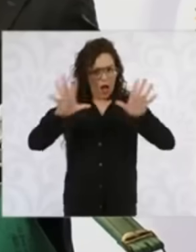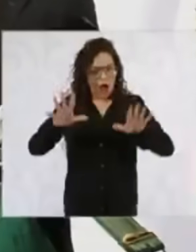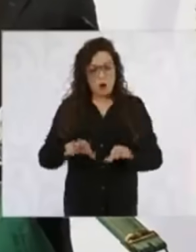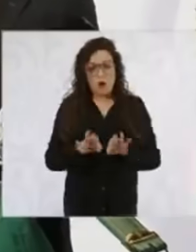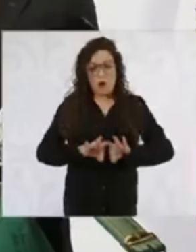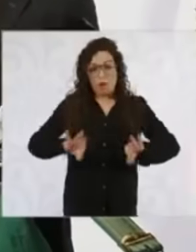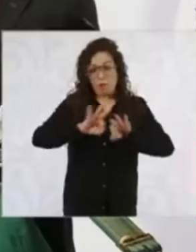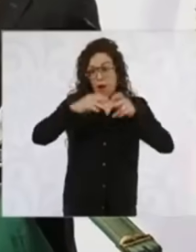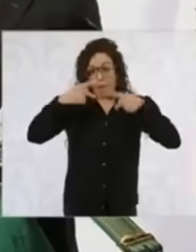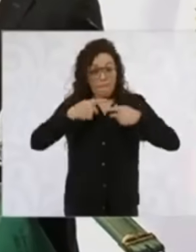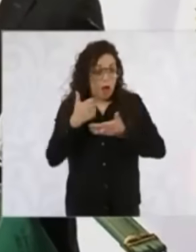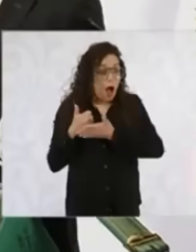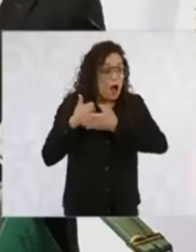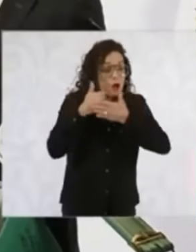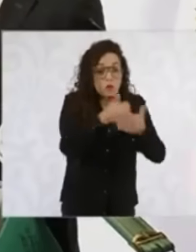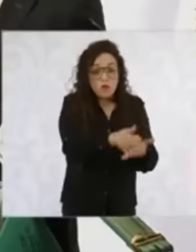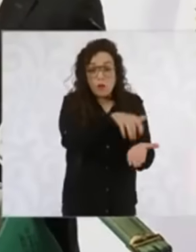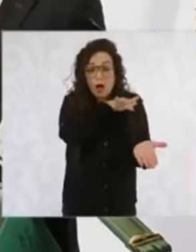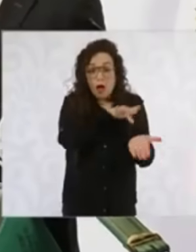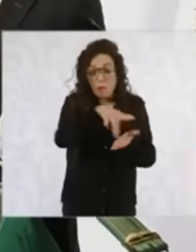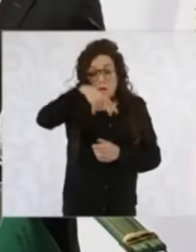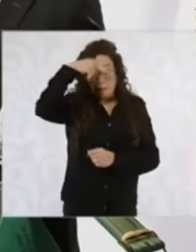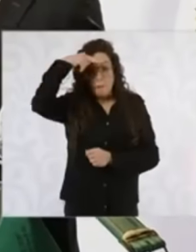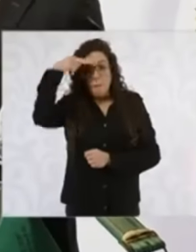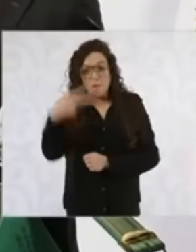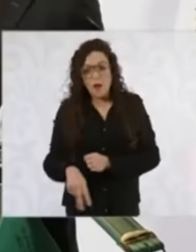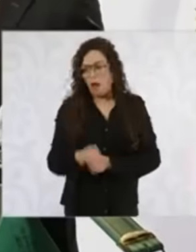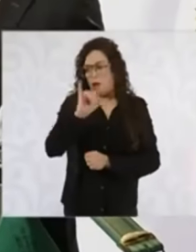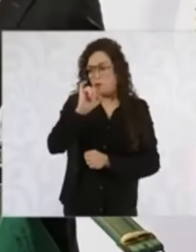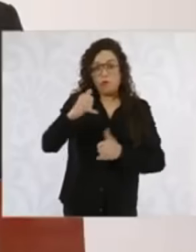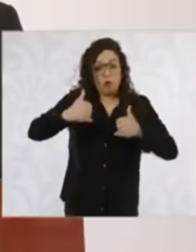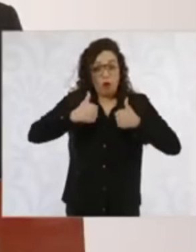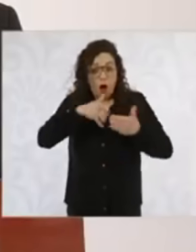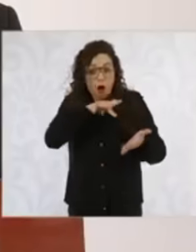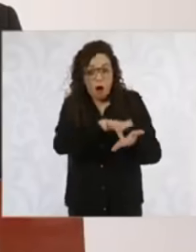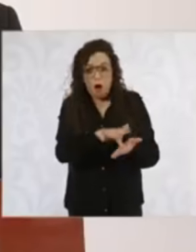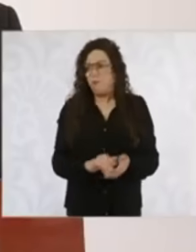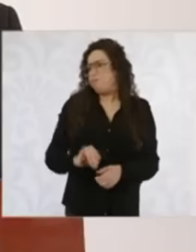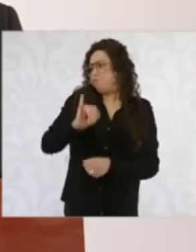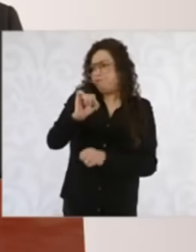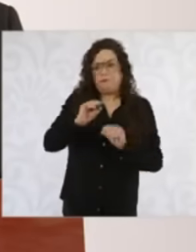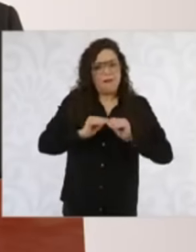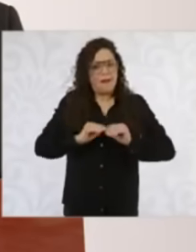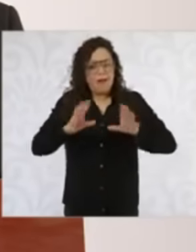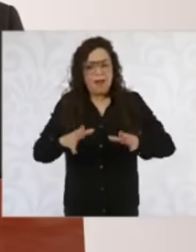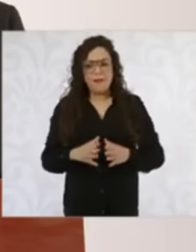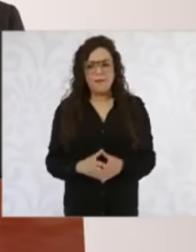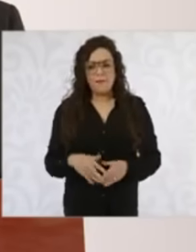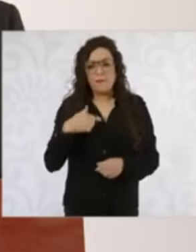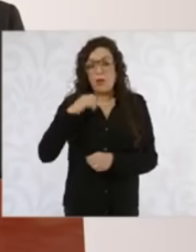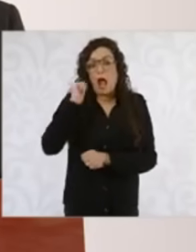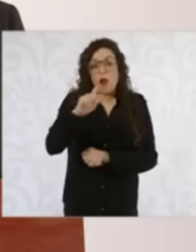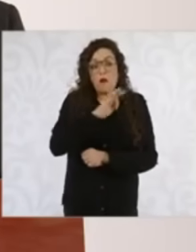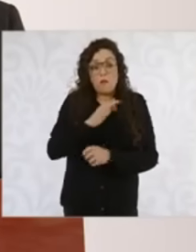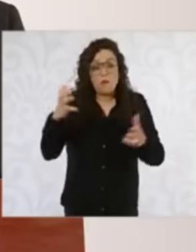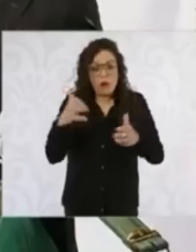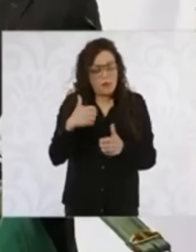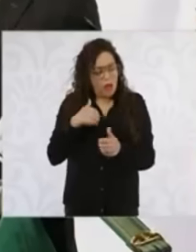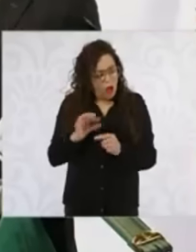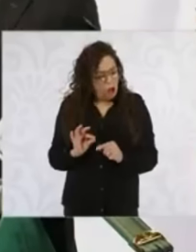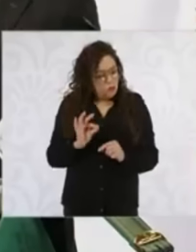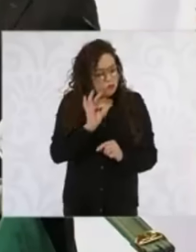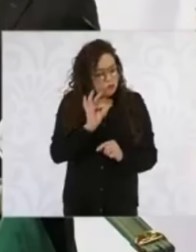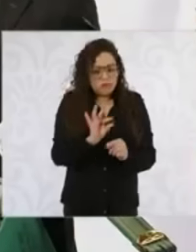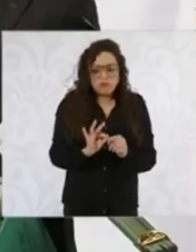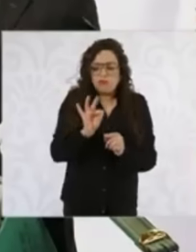de siempre, esperando que haya un resbalón, cuando pues las cifras están indicando lo contrario y hay una, pues